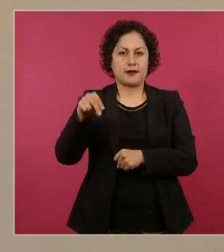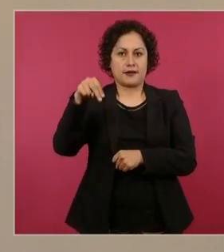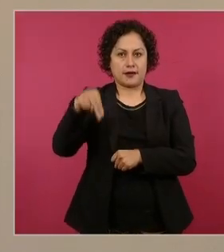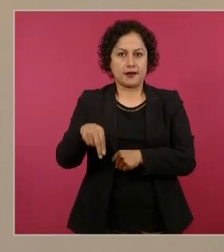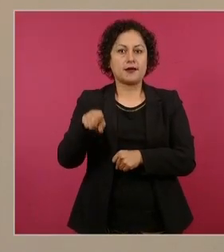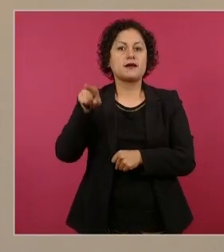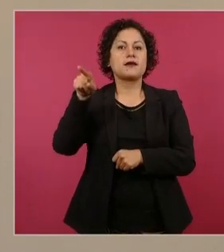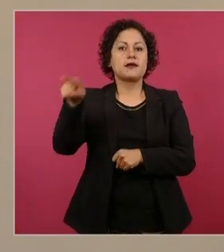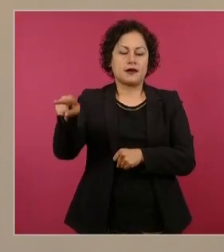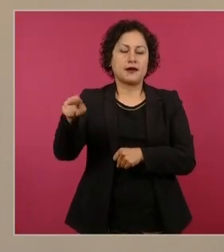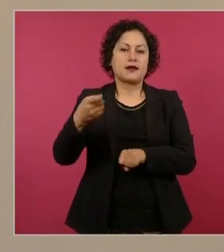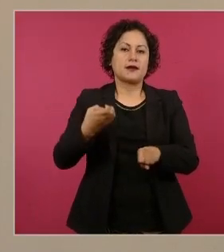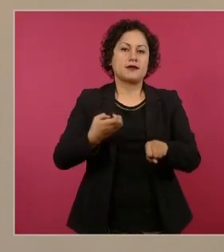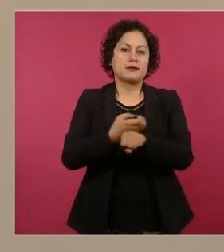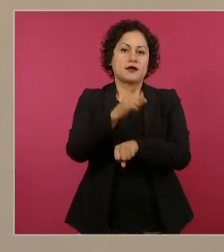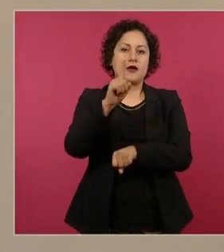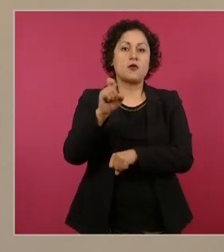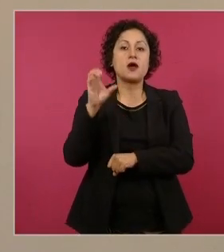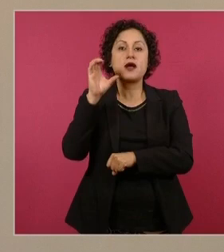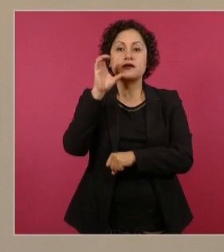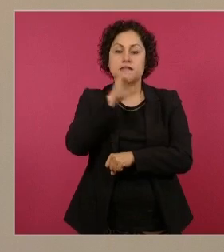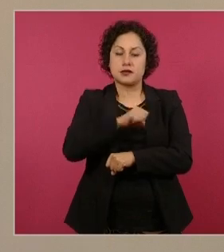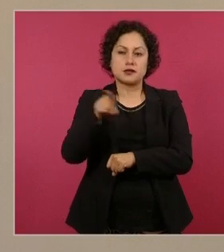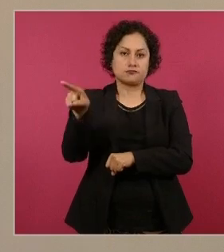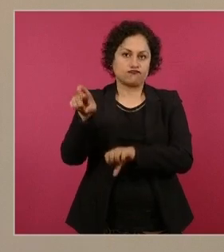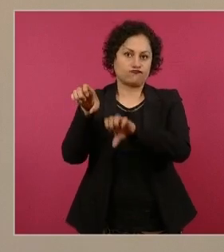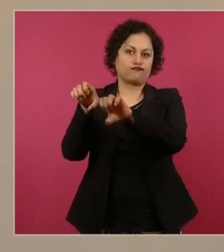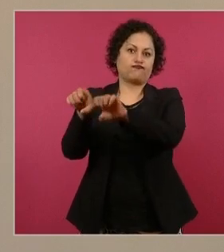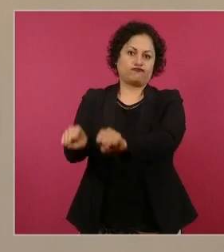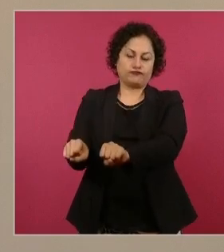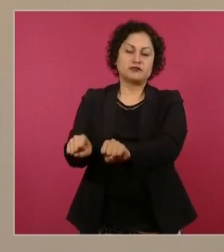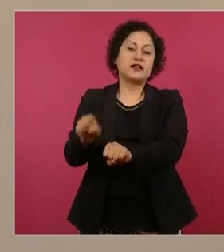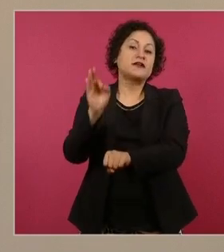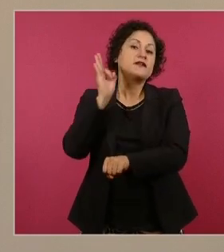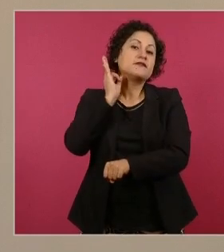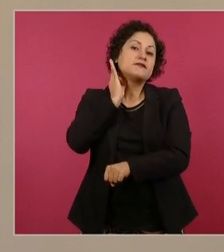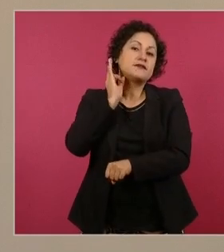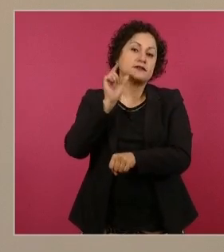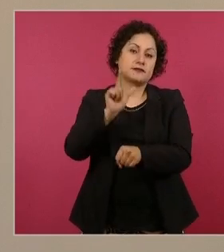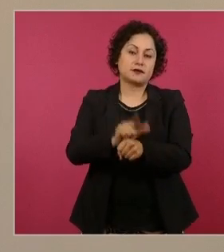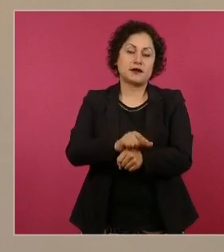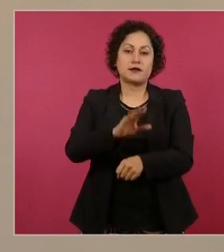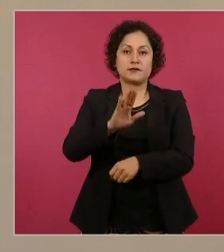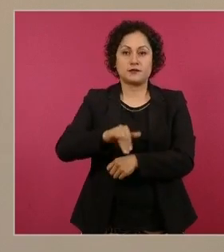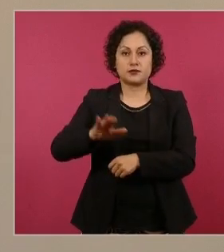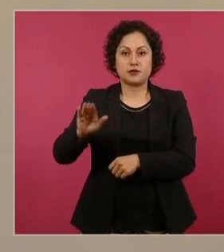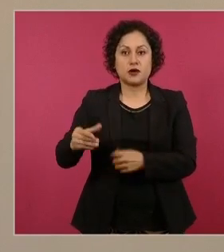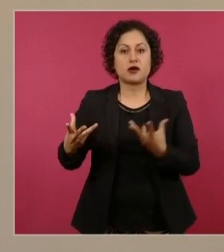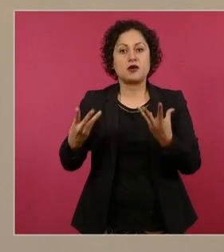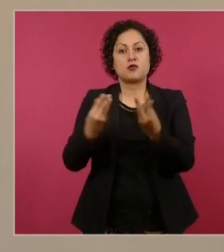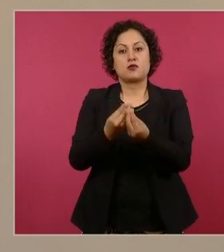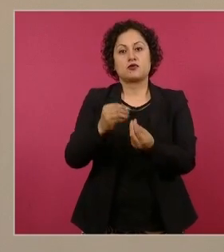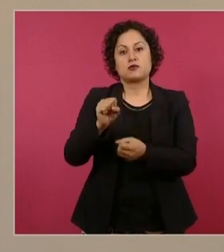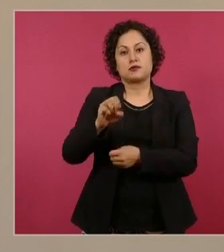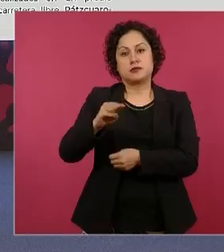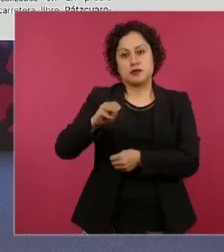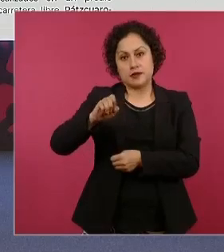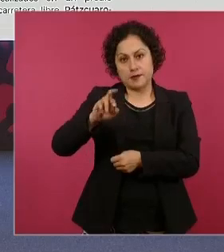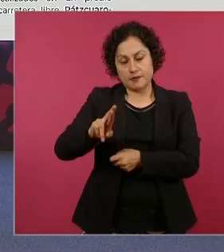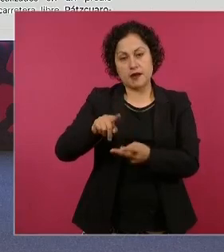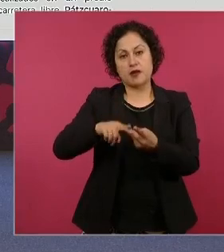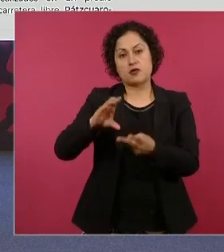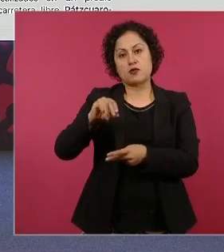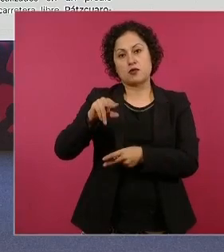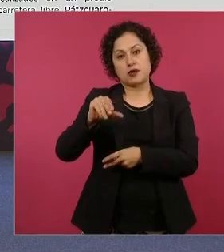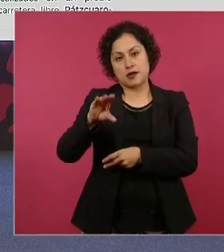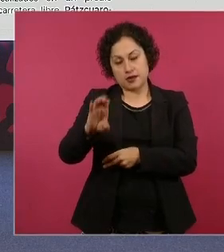estado de Aguascalientes por la Fiscalía de Michoacán, con el apoyo de la CEMAR, de la CONACE, de la